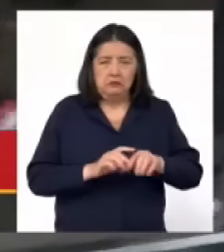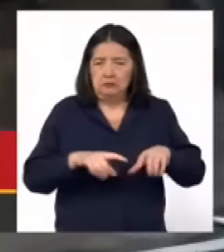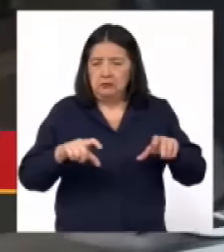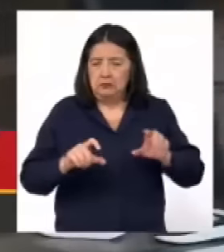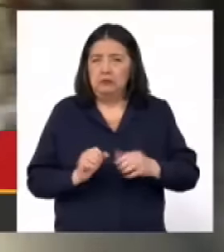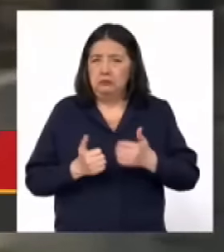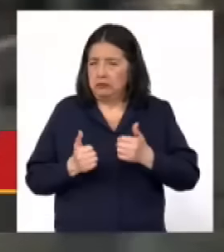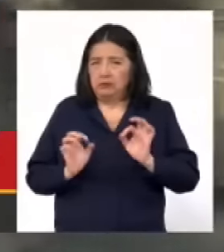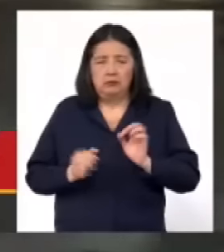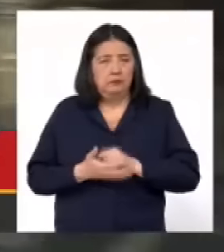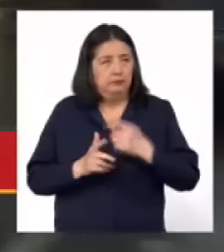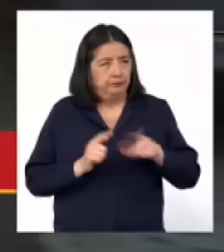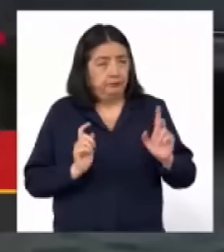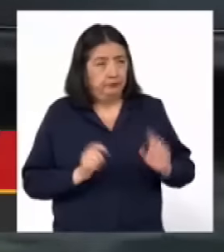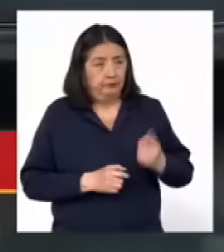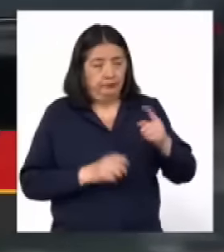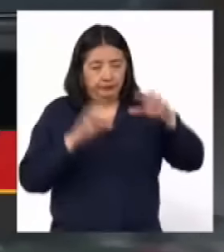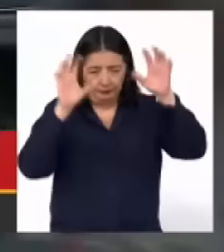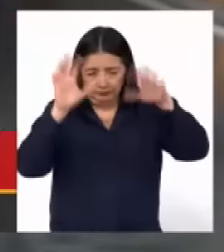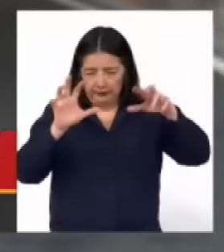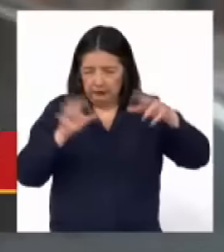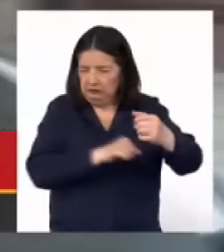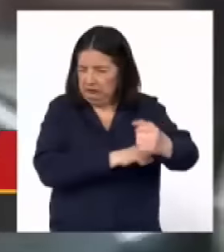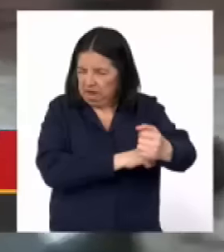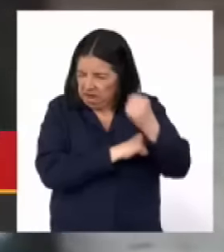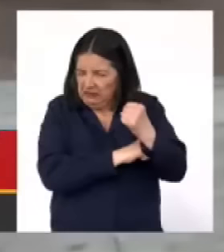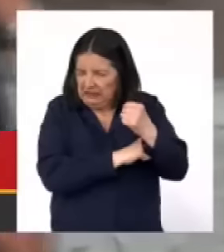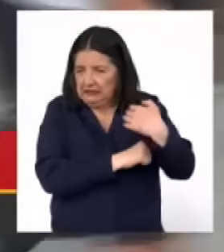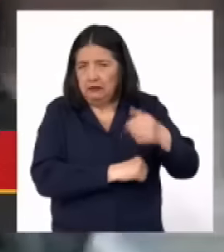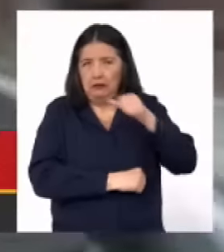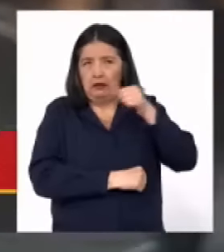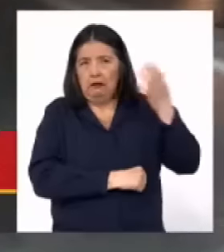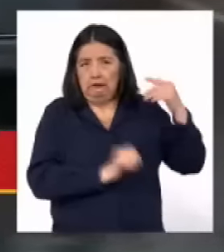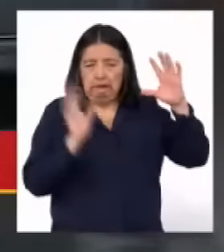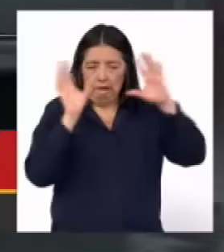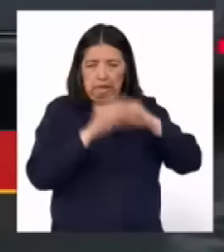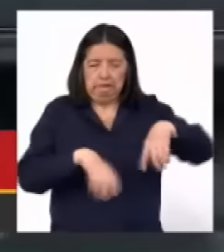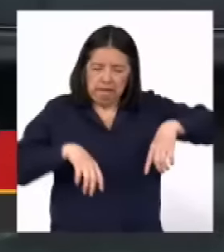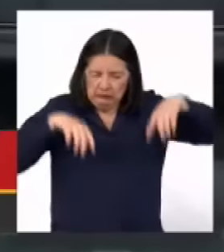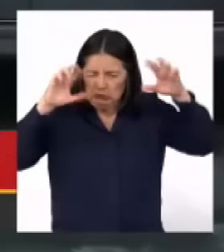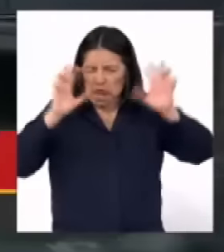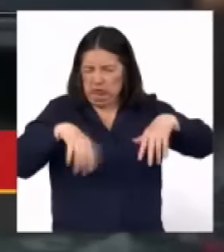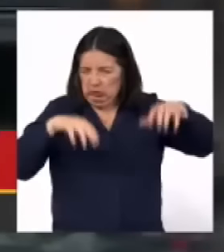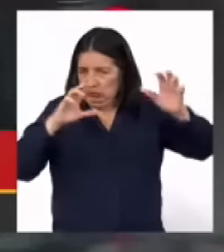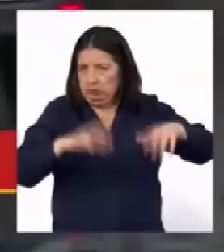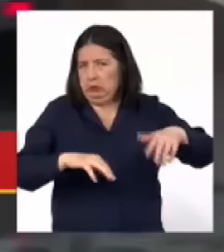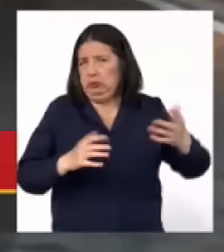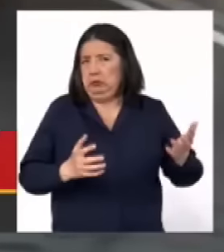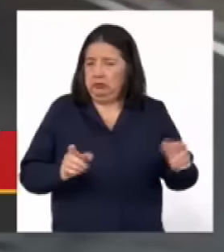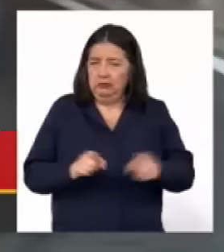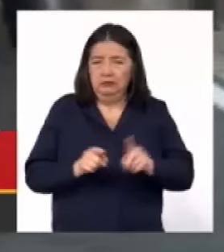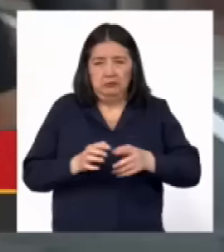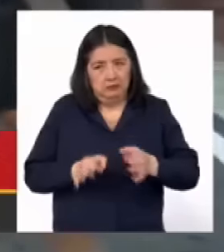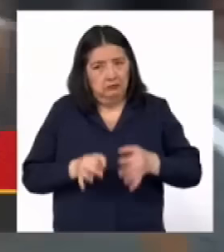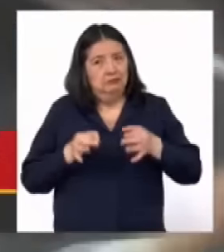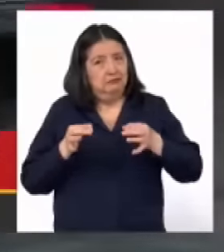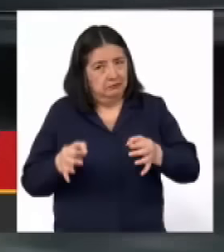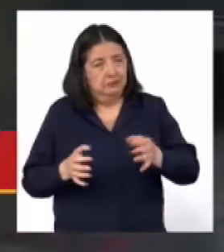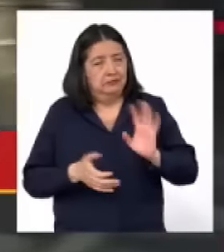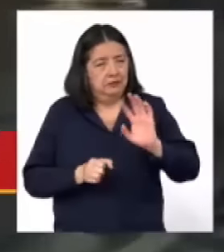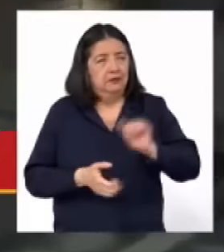Pero, Pame, para una lluvia torrencial como la que hubo anoche, creo que también se tendría que postergar un